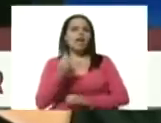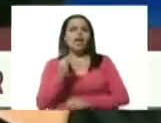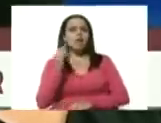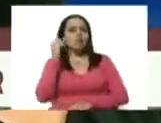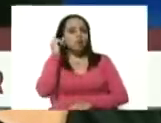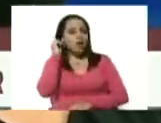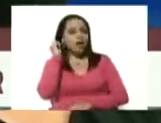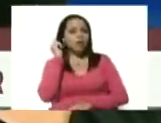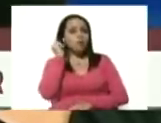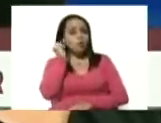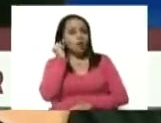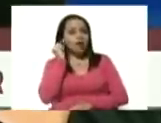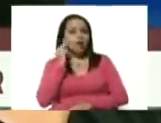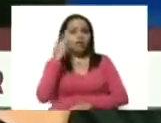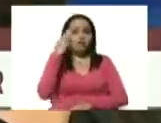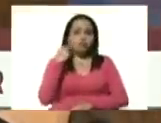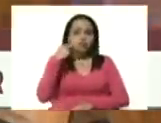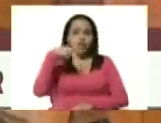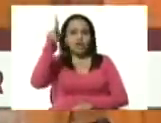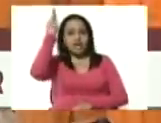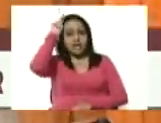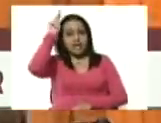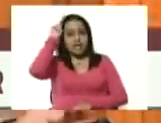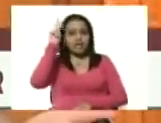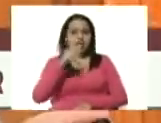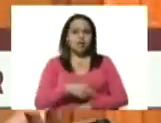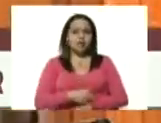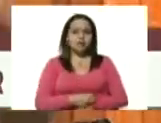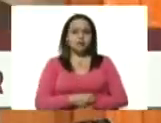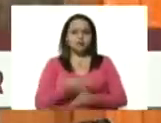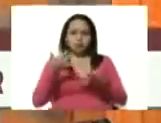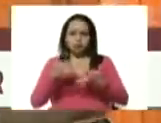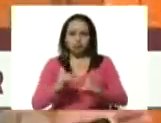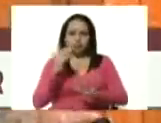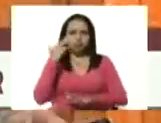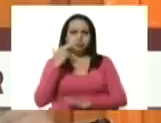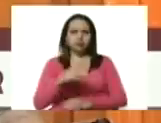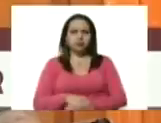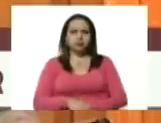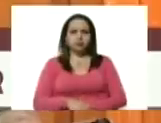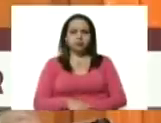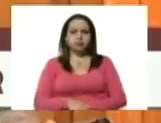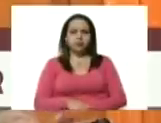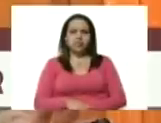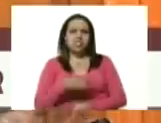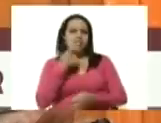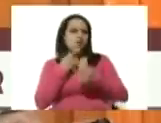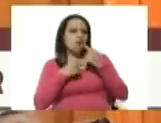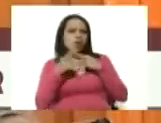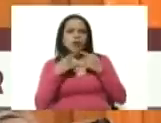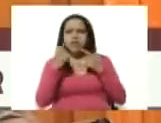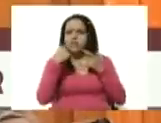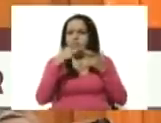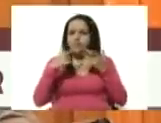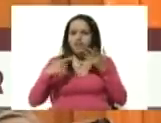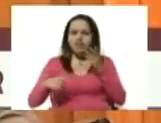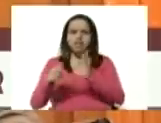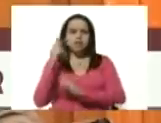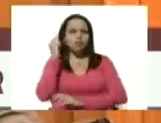trigueñas, indígenas, afrodescendientes. Bueno, lo que es el crisol de la mujer